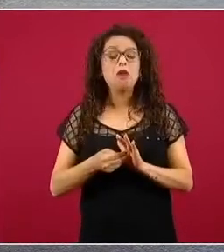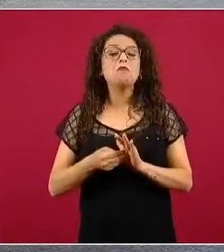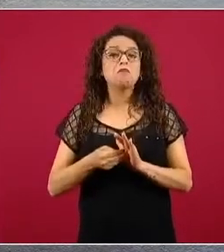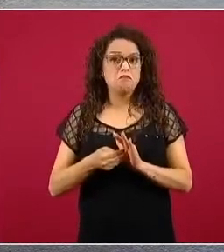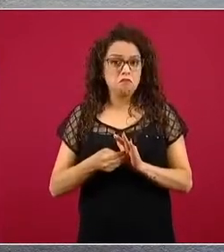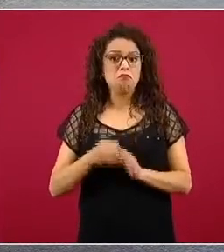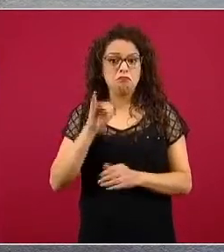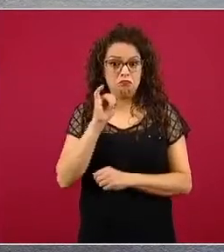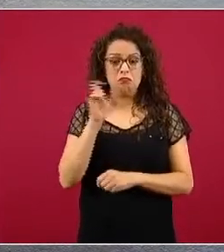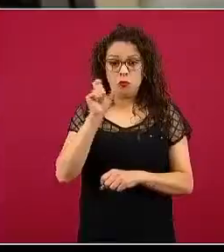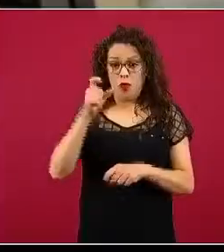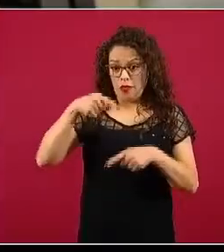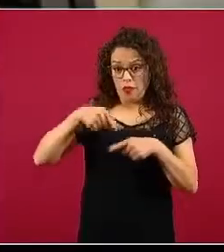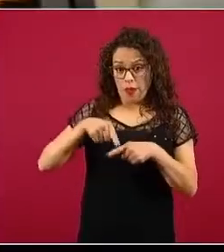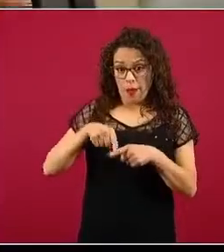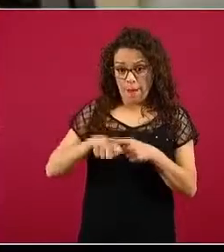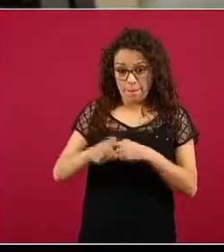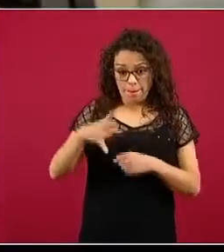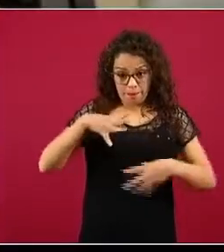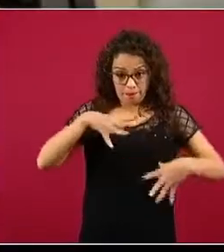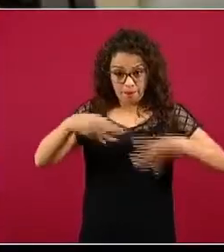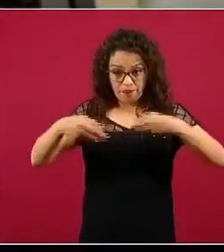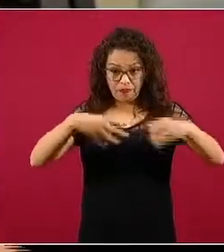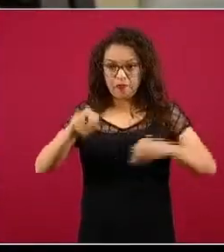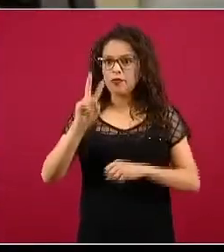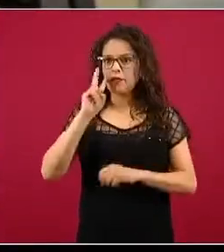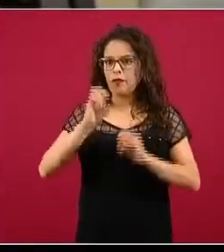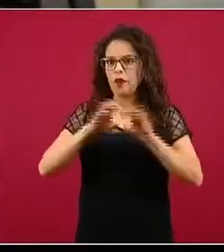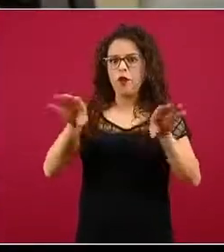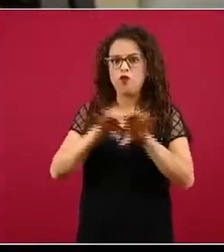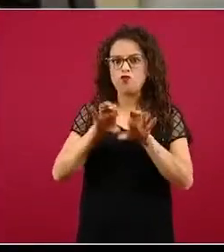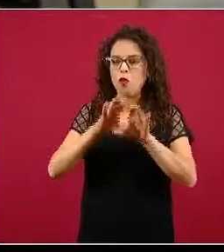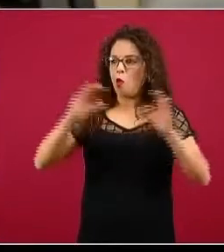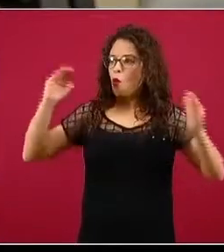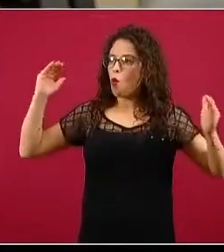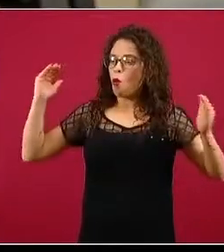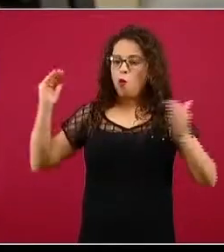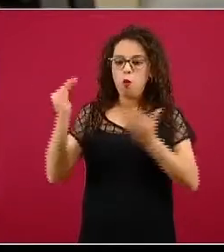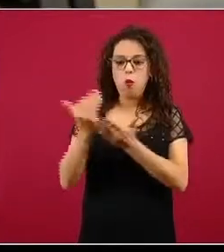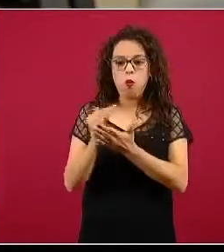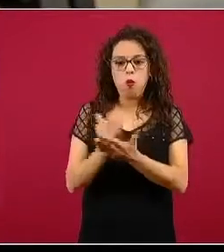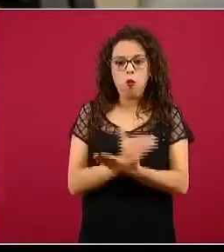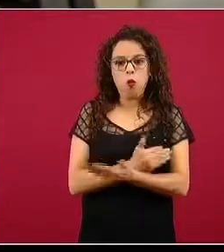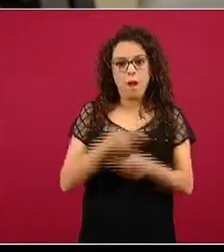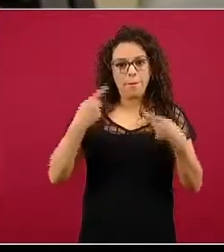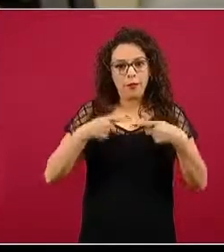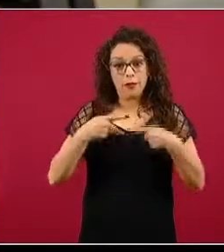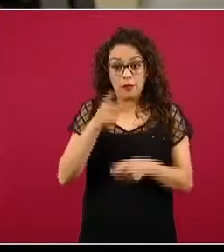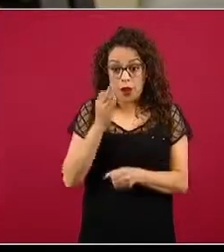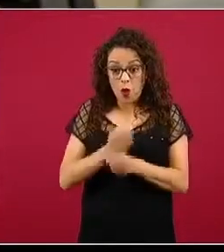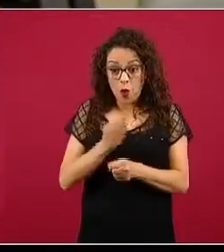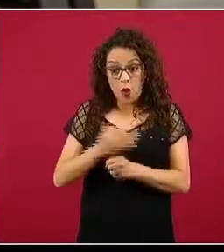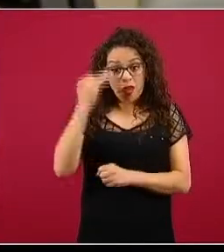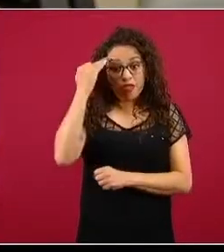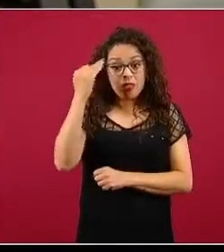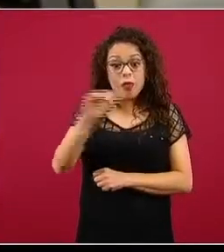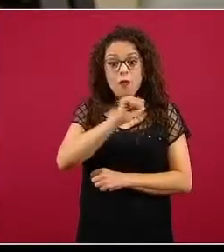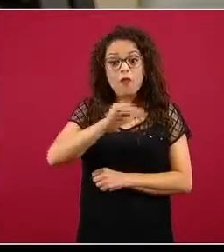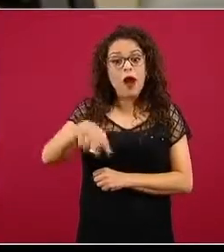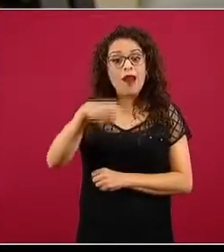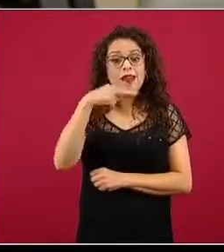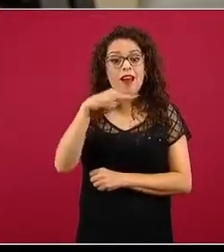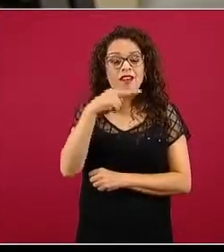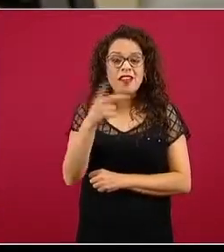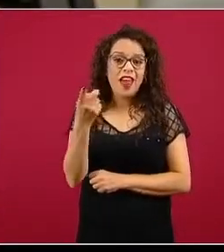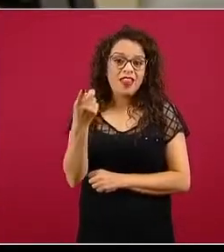al principio, sobre todo de la epidemia, cómo bajó la gente. Sin embargo, ahorita en época navideña empieza a haber más afluencia.